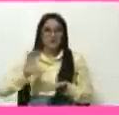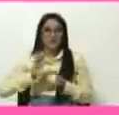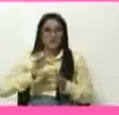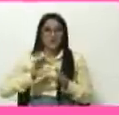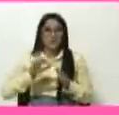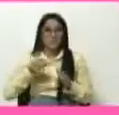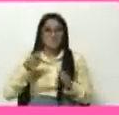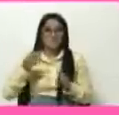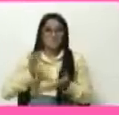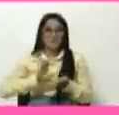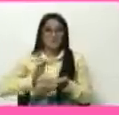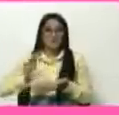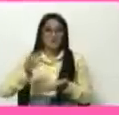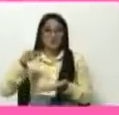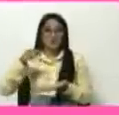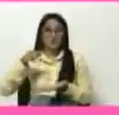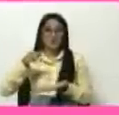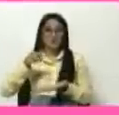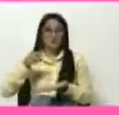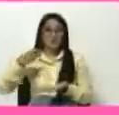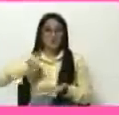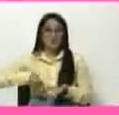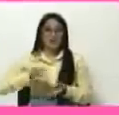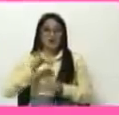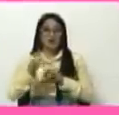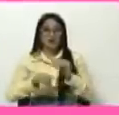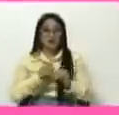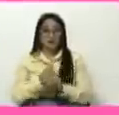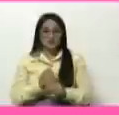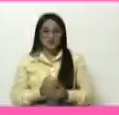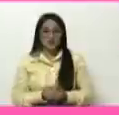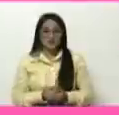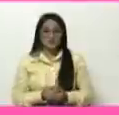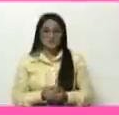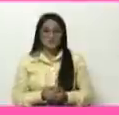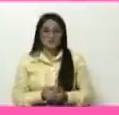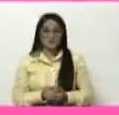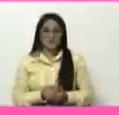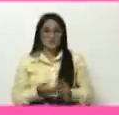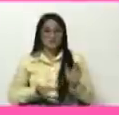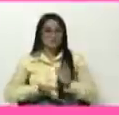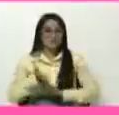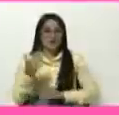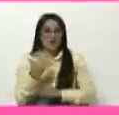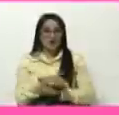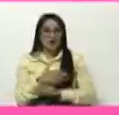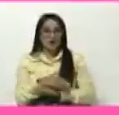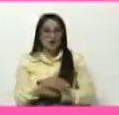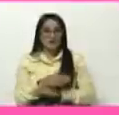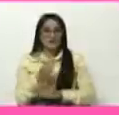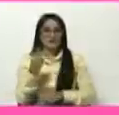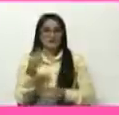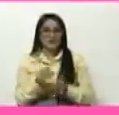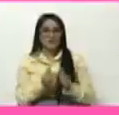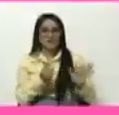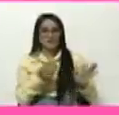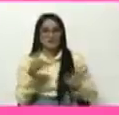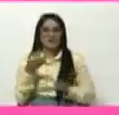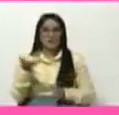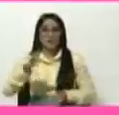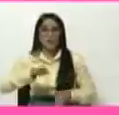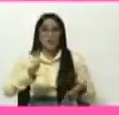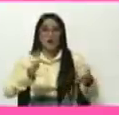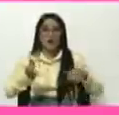tiempos donde este pueblo de Caracas, de Guarenas, de Guatire, salieron a la calle y hubo más de 3.600